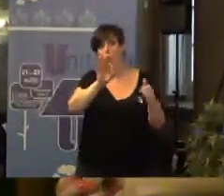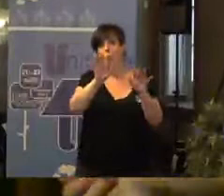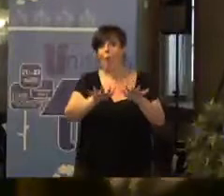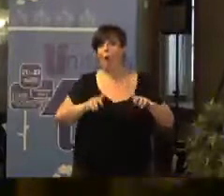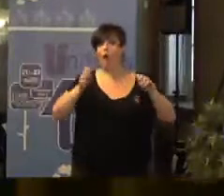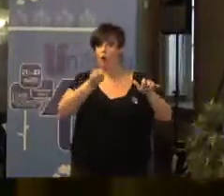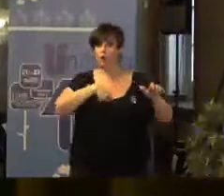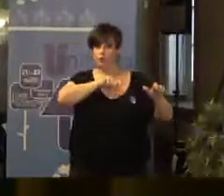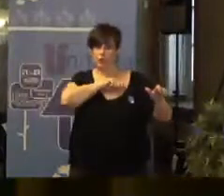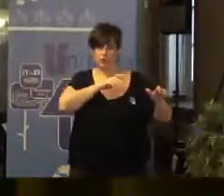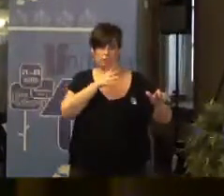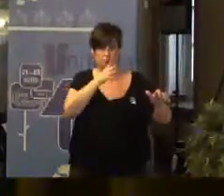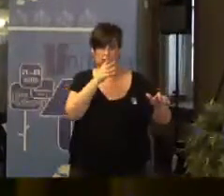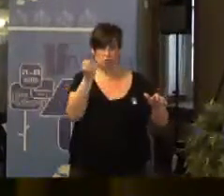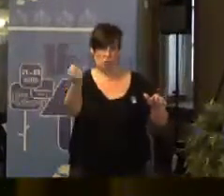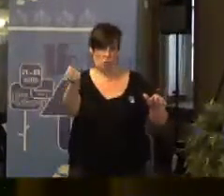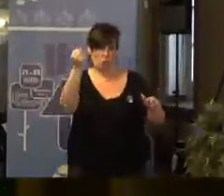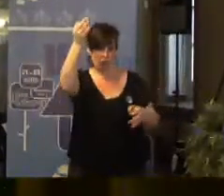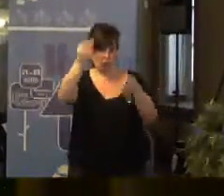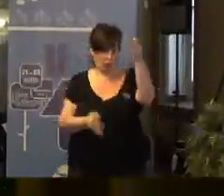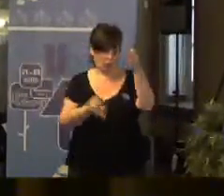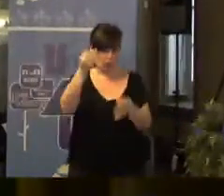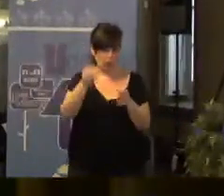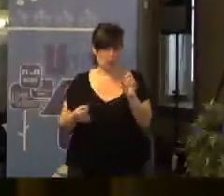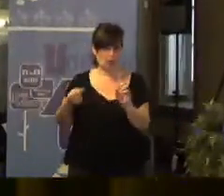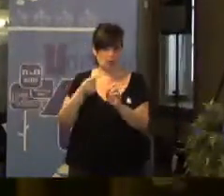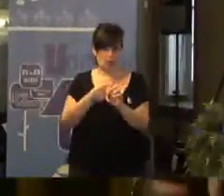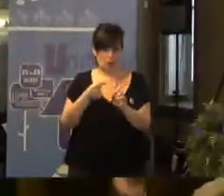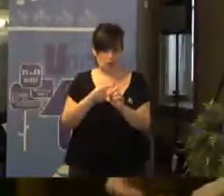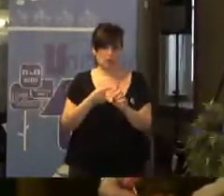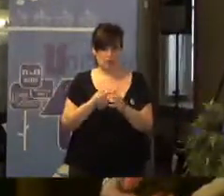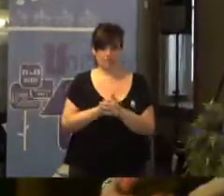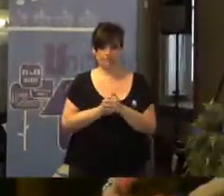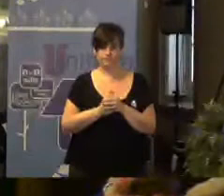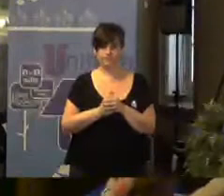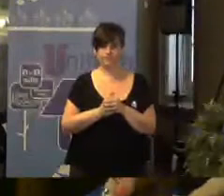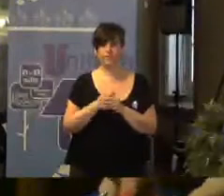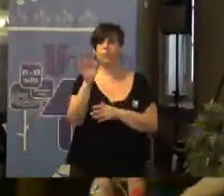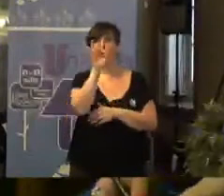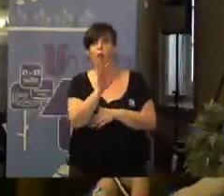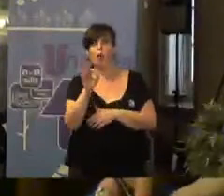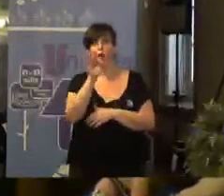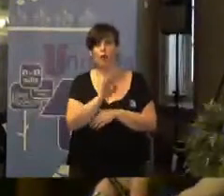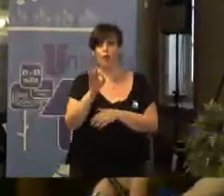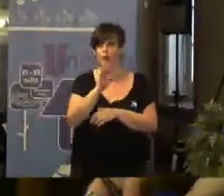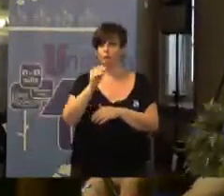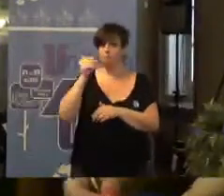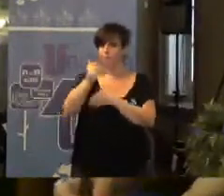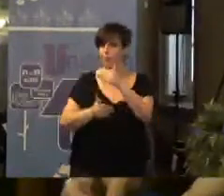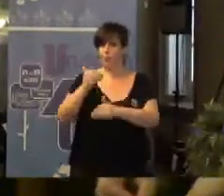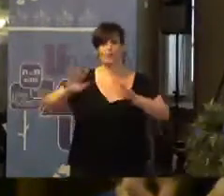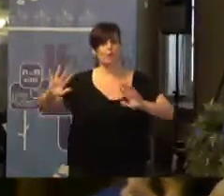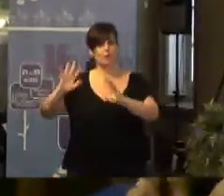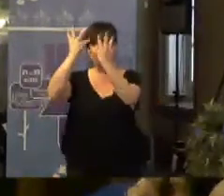pois utilizaban o Poder Judicial para resolver as cousas a base de mamporrazo, ou un proceso revolucionario no